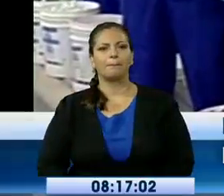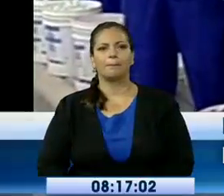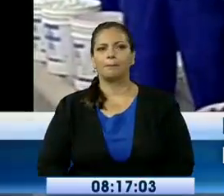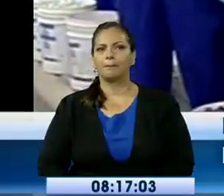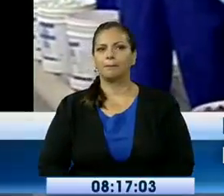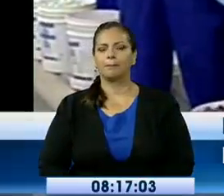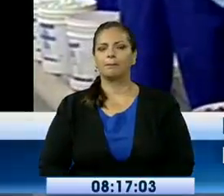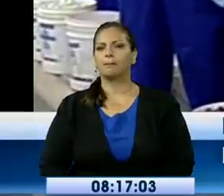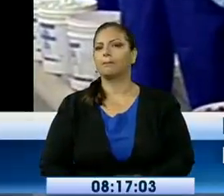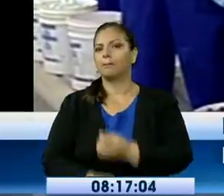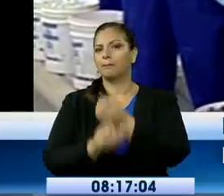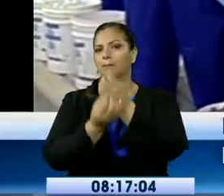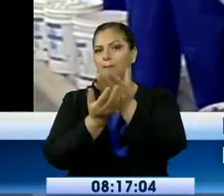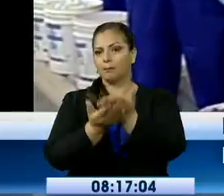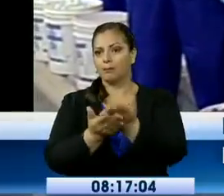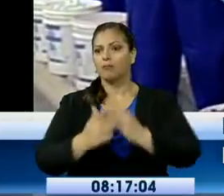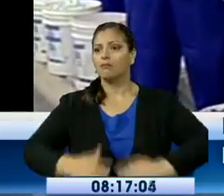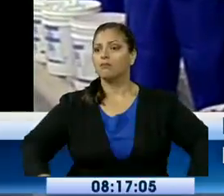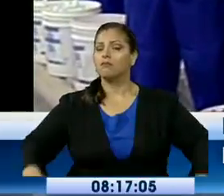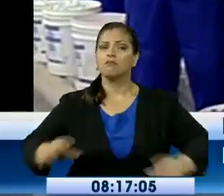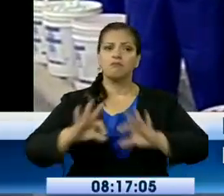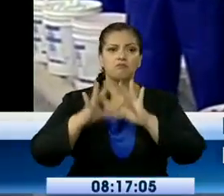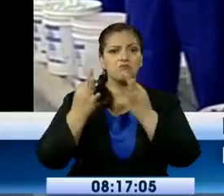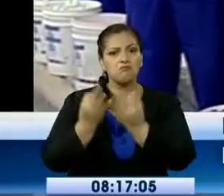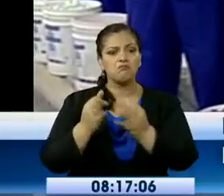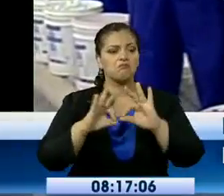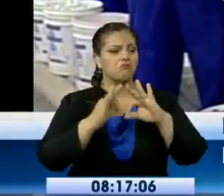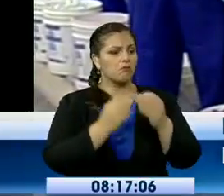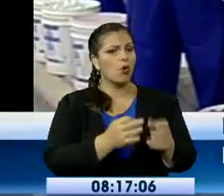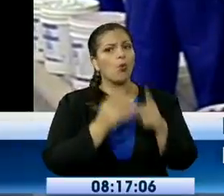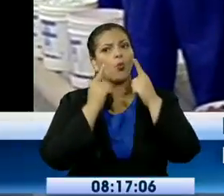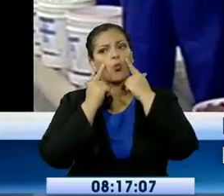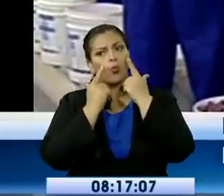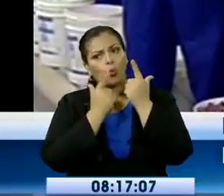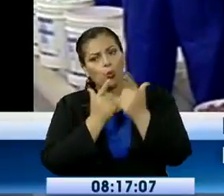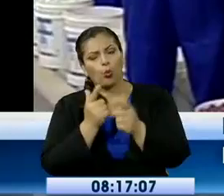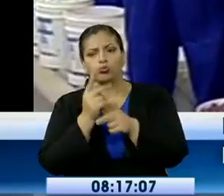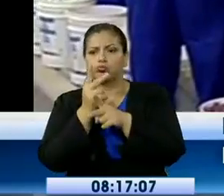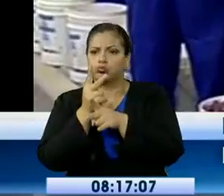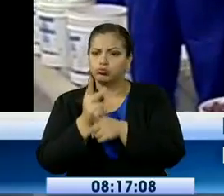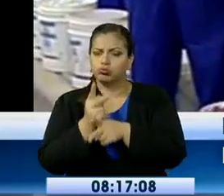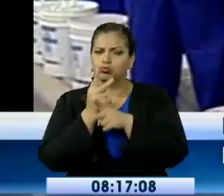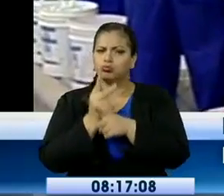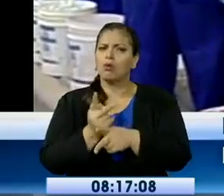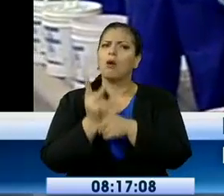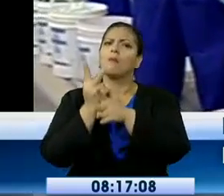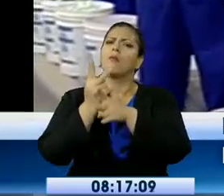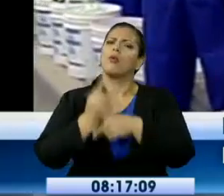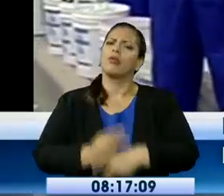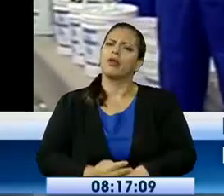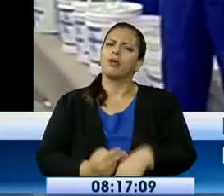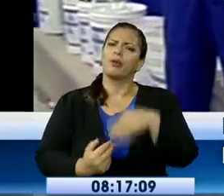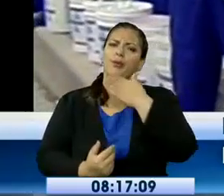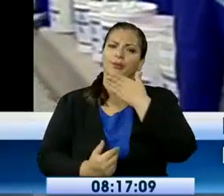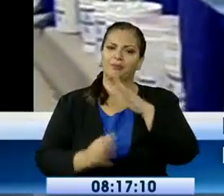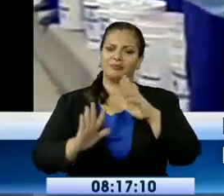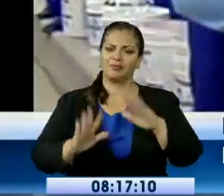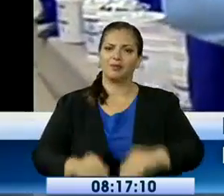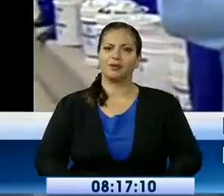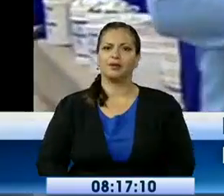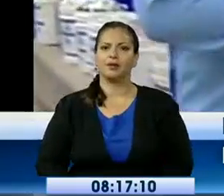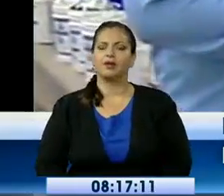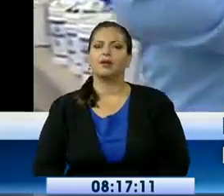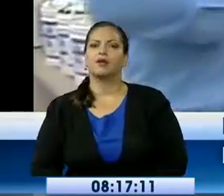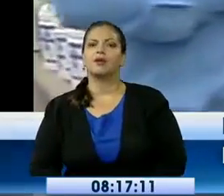eso es el bienestar de las familias de Guayaquil. Yo me encuentro aquí en el Fortín Bloque 4, el noroeste de Guayaquil, donde el municipio va a desplegar